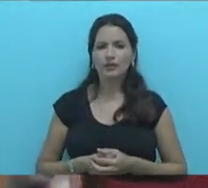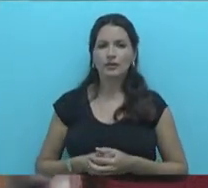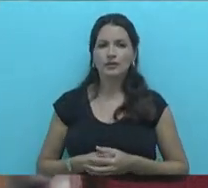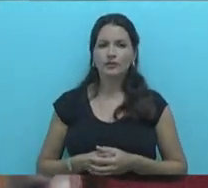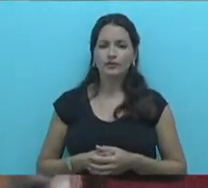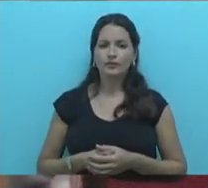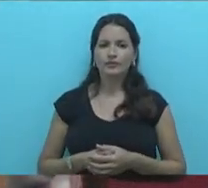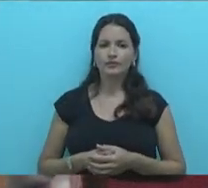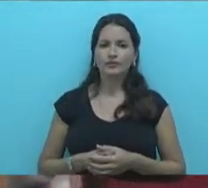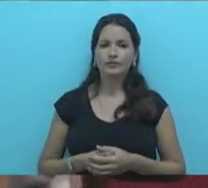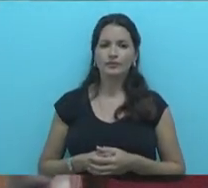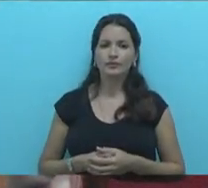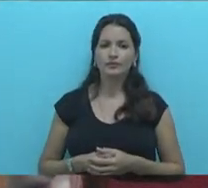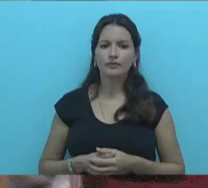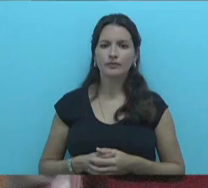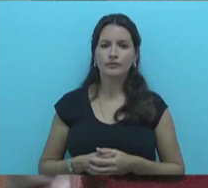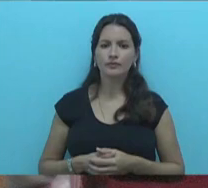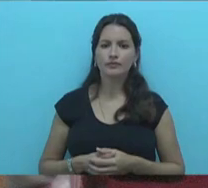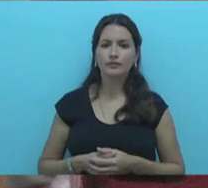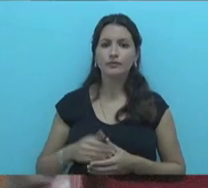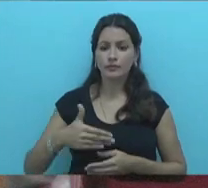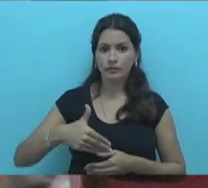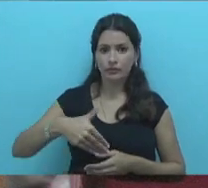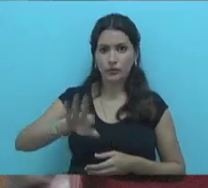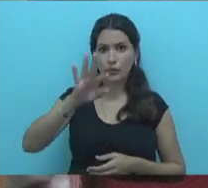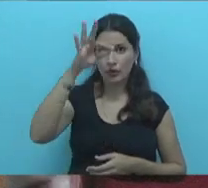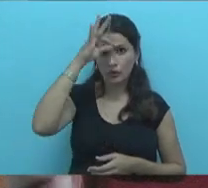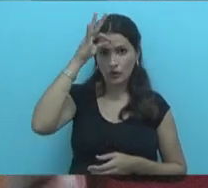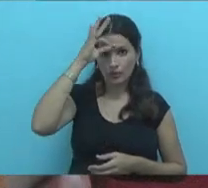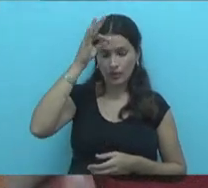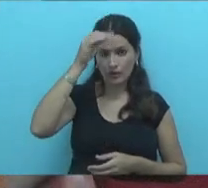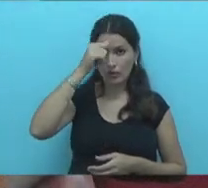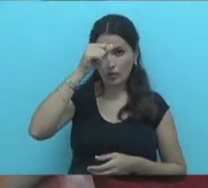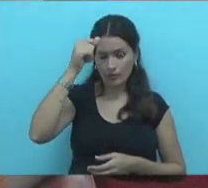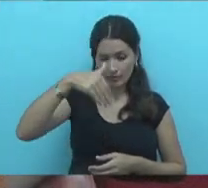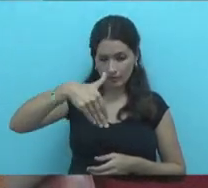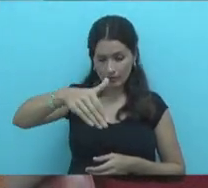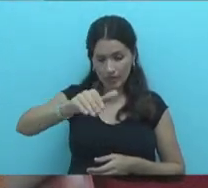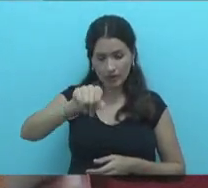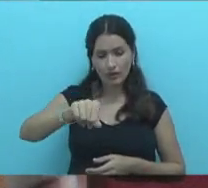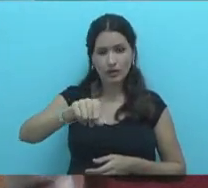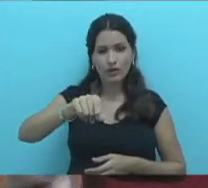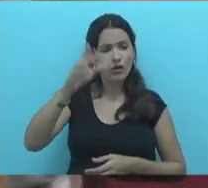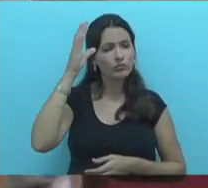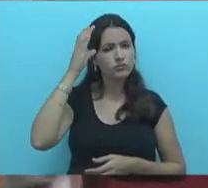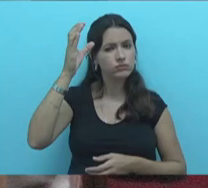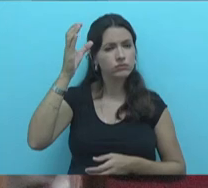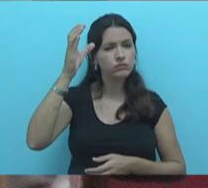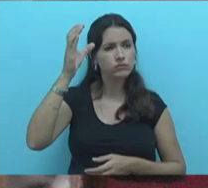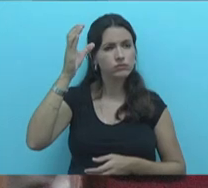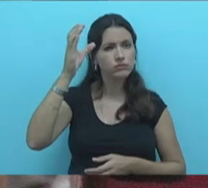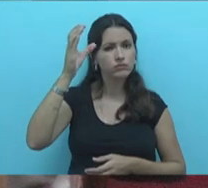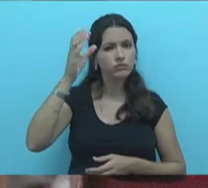Creo que el día domingo se cumple un aniversario más del inicio de una de las